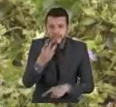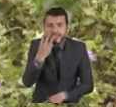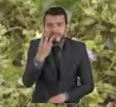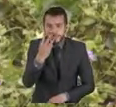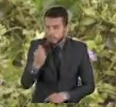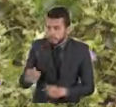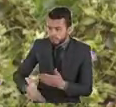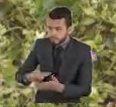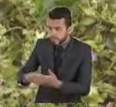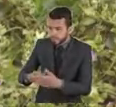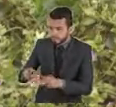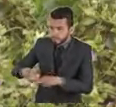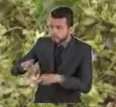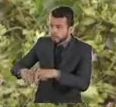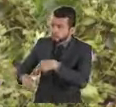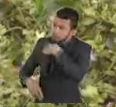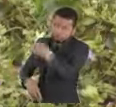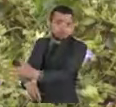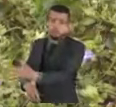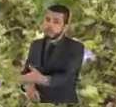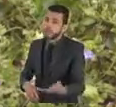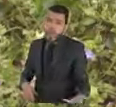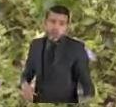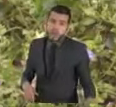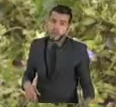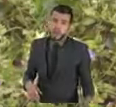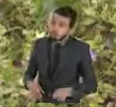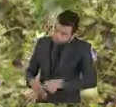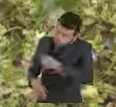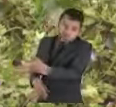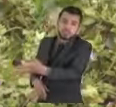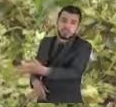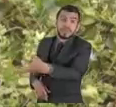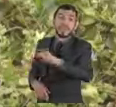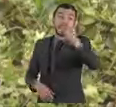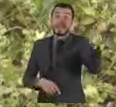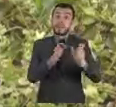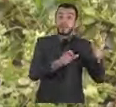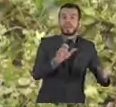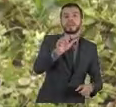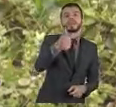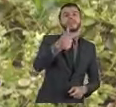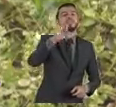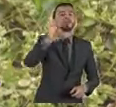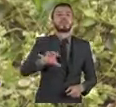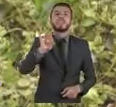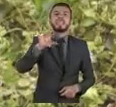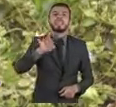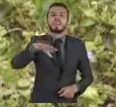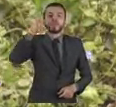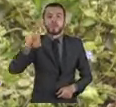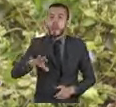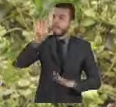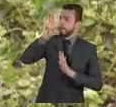de Bogotá por 10 o 15% menos de lo que lo comprarían en un supermercado.